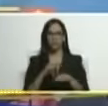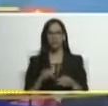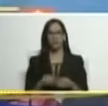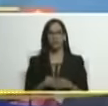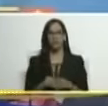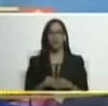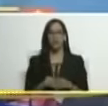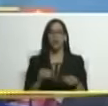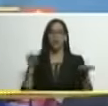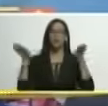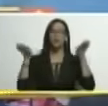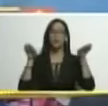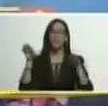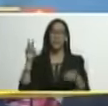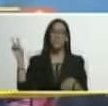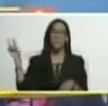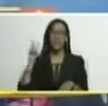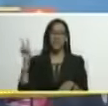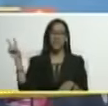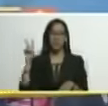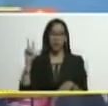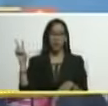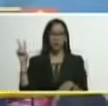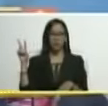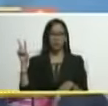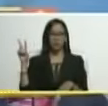los turistas venezolanos